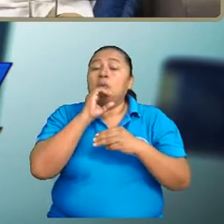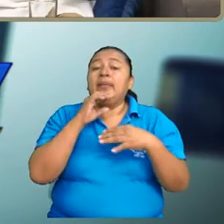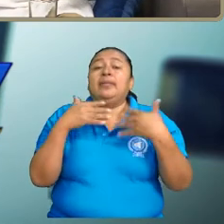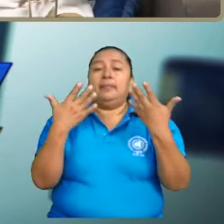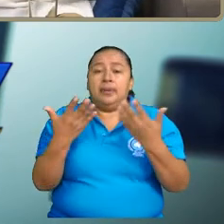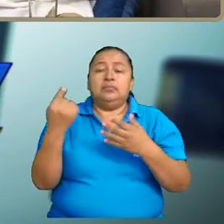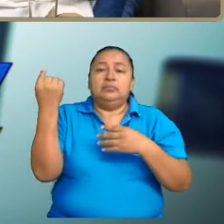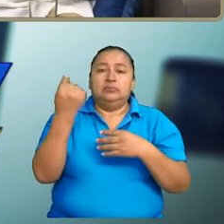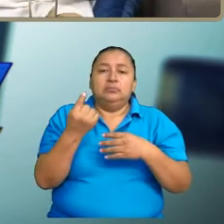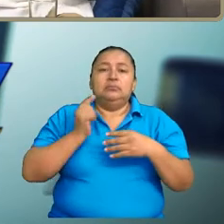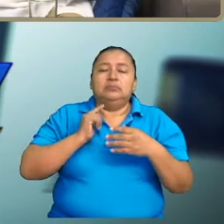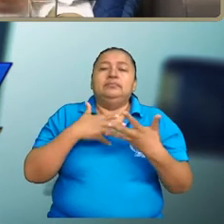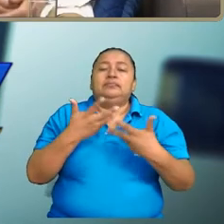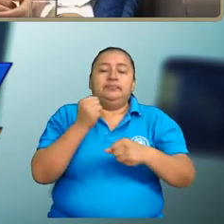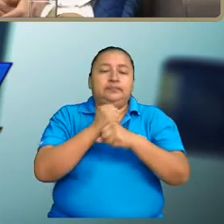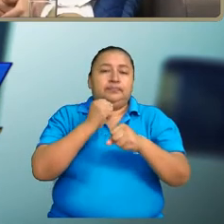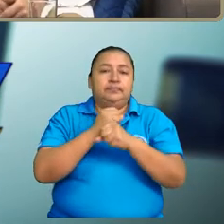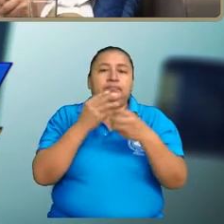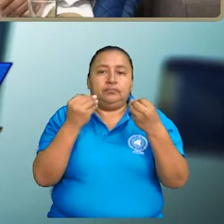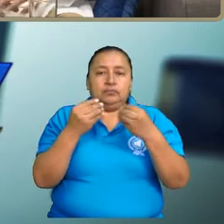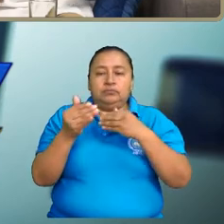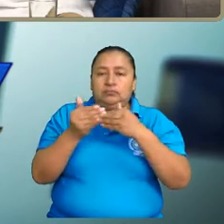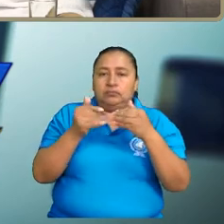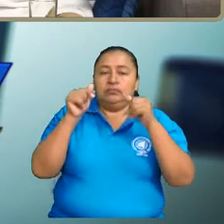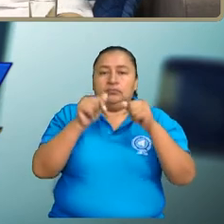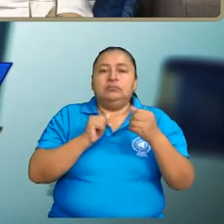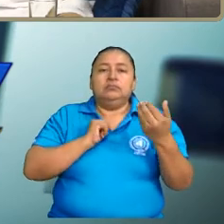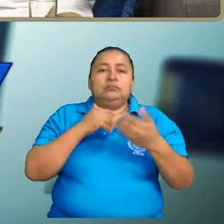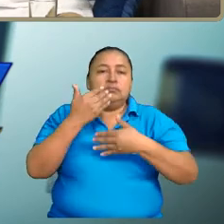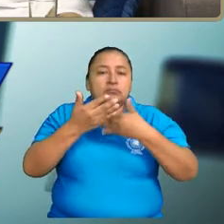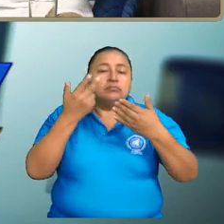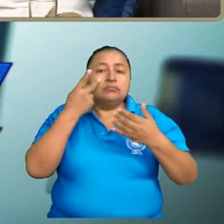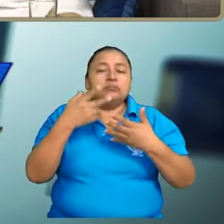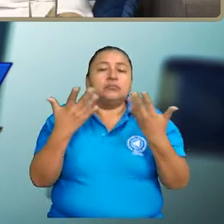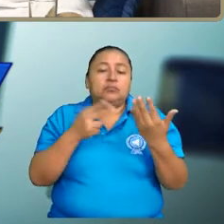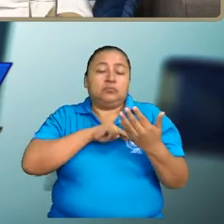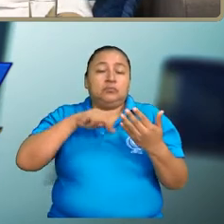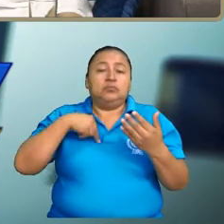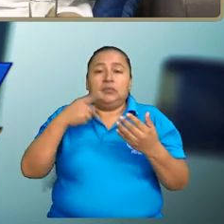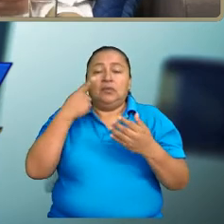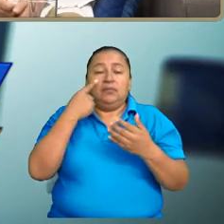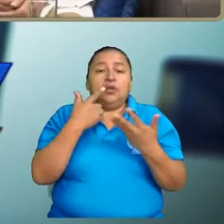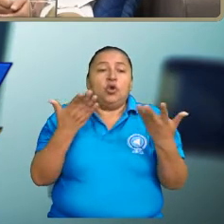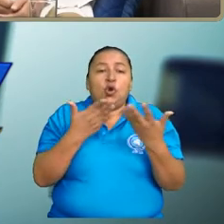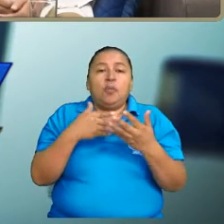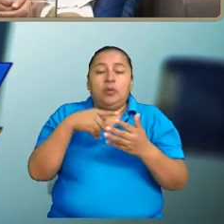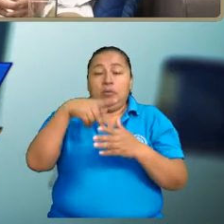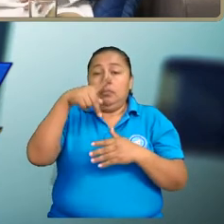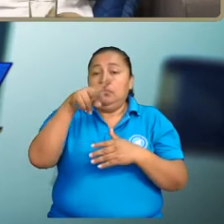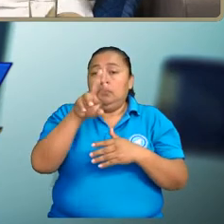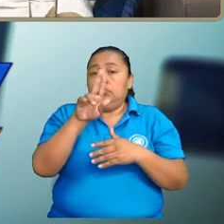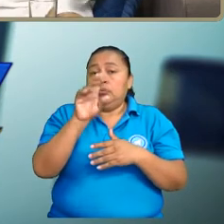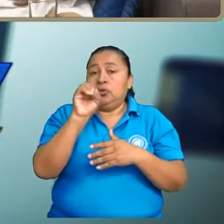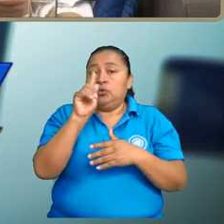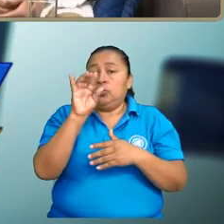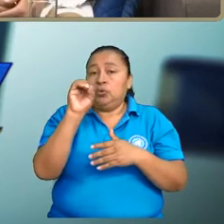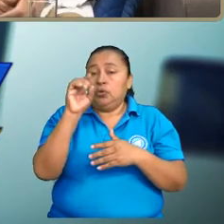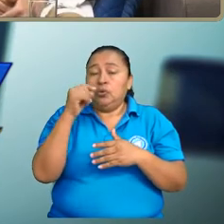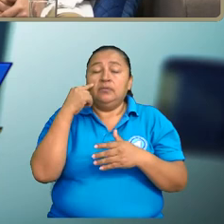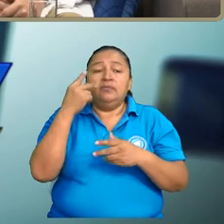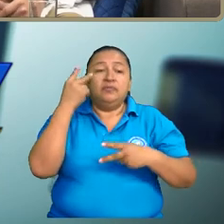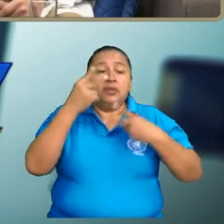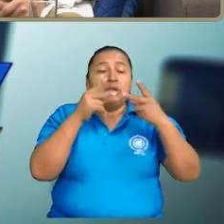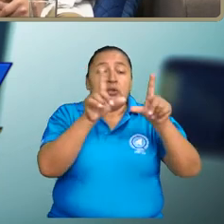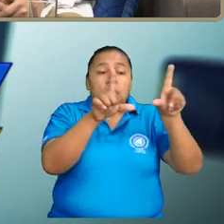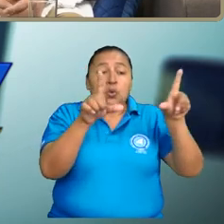que estuvimos trabajando muy de cerca, ¿verdad?, revisando también con nosotros, viendo nuestros protocolos y visitando las